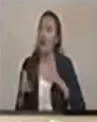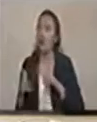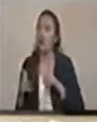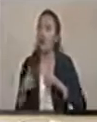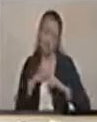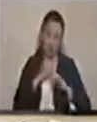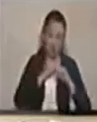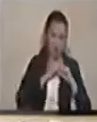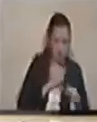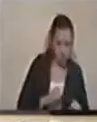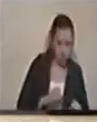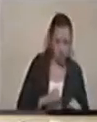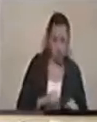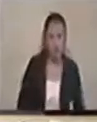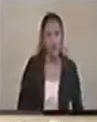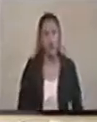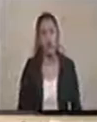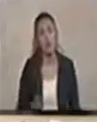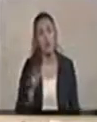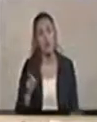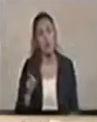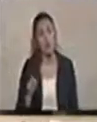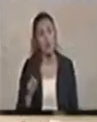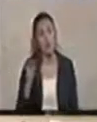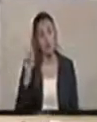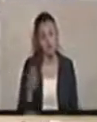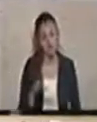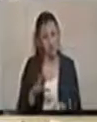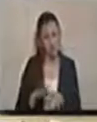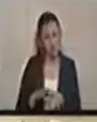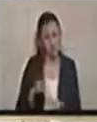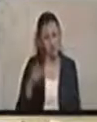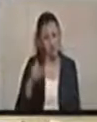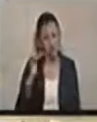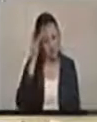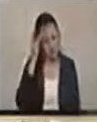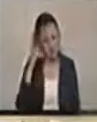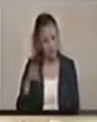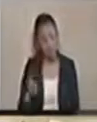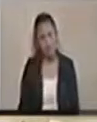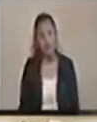esclavizan. Y usted como médico seguro tiene eso muy claro.